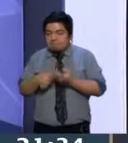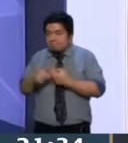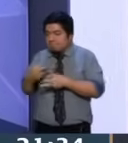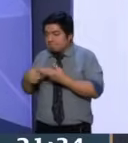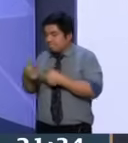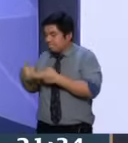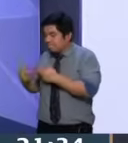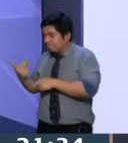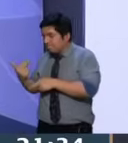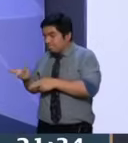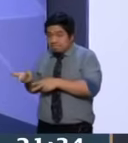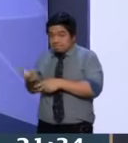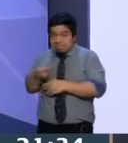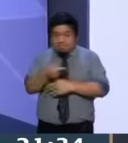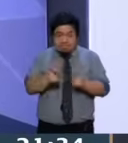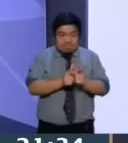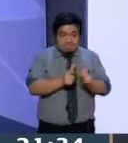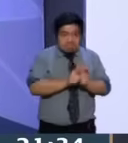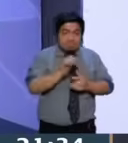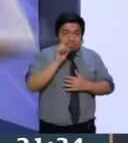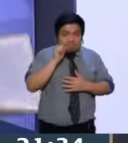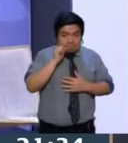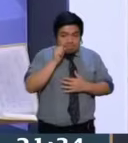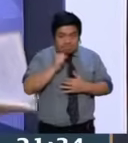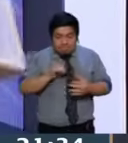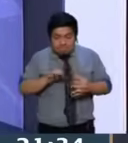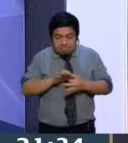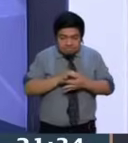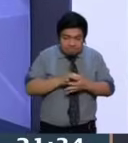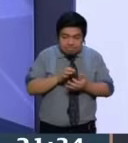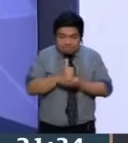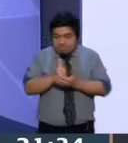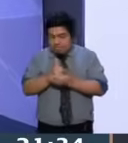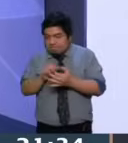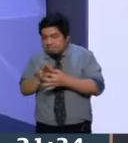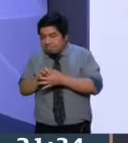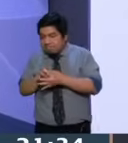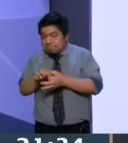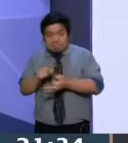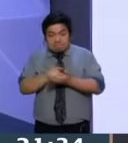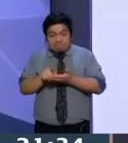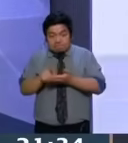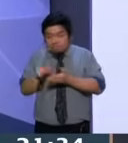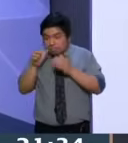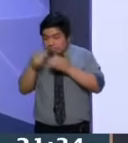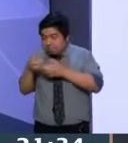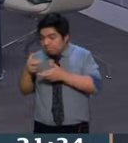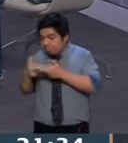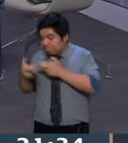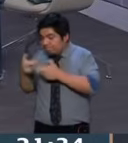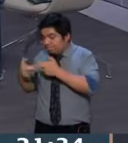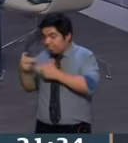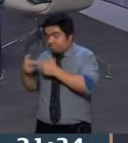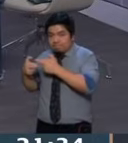derechos. Las acciones del Partido Naranja ha sido de aliarse con el Partido Azul para el retroceso de derechos en el Congreso de la Ciudad de México, aunque Roy